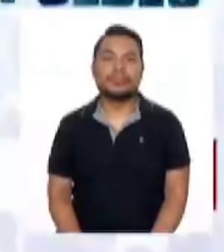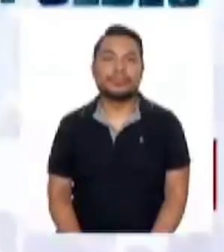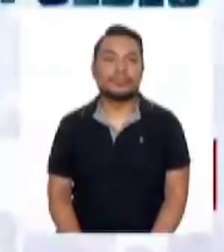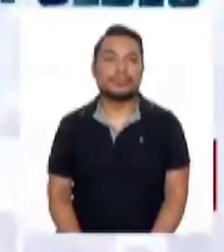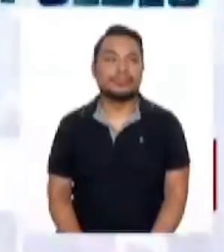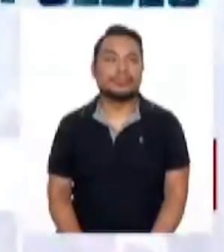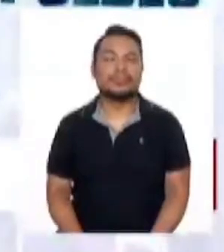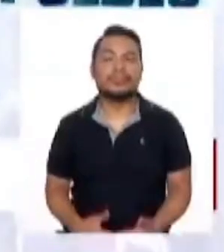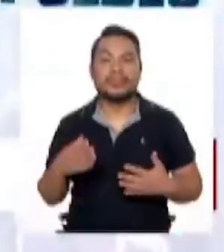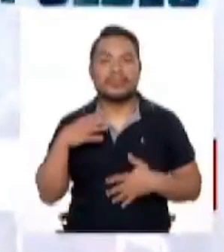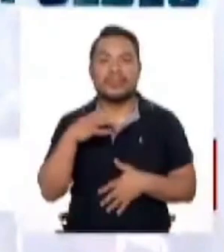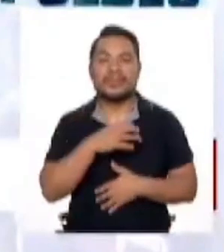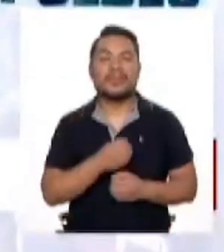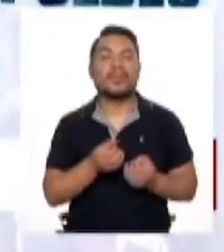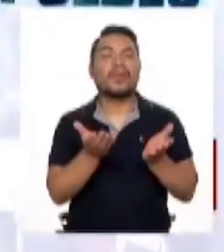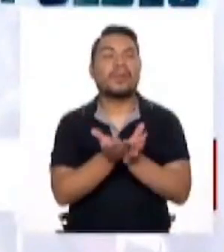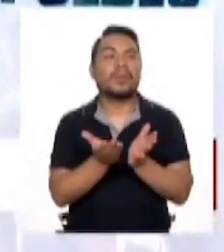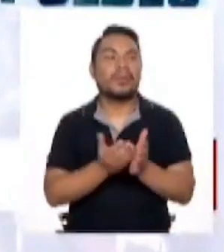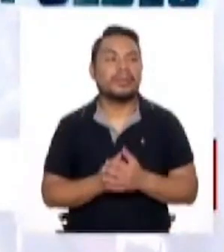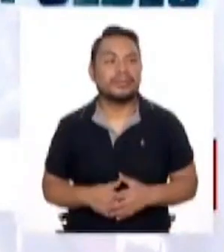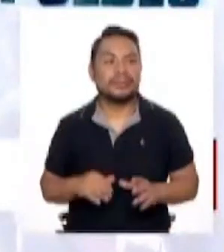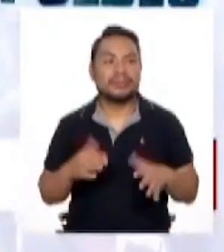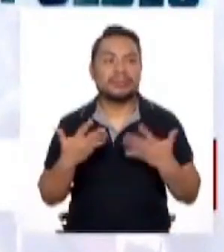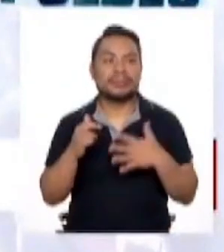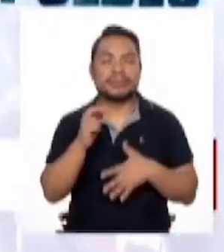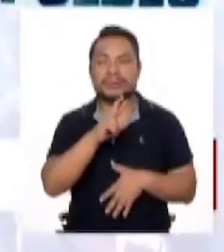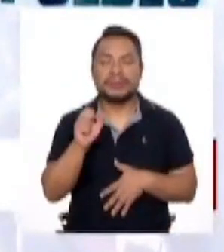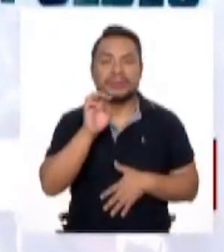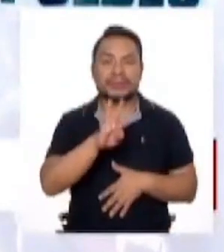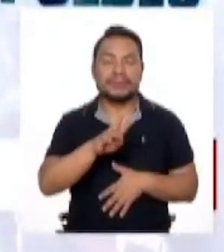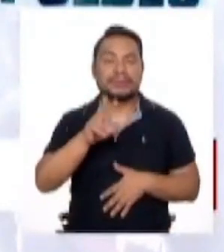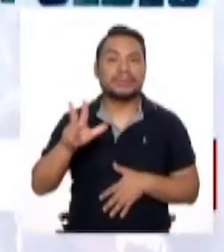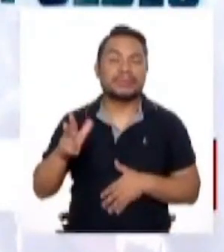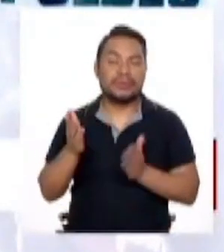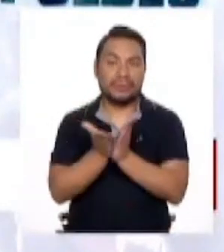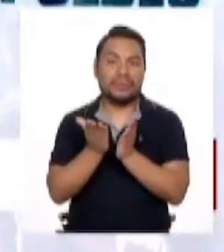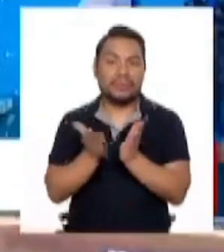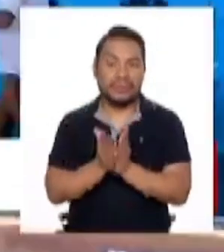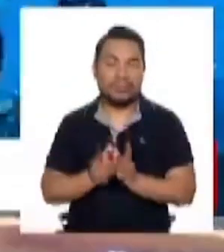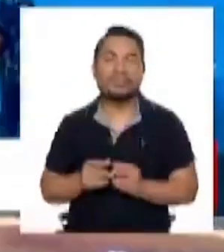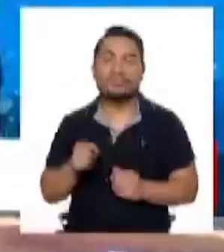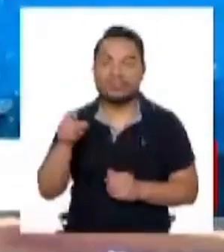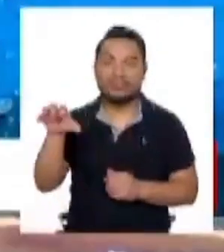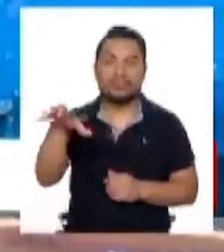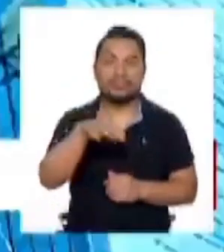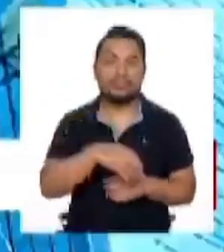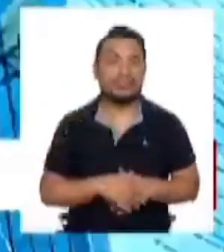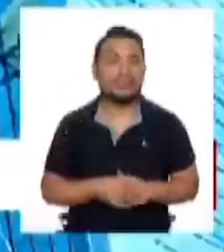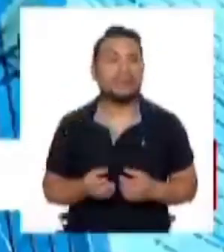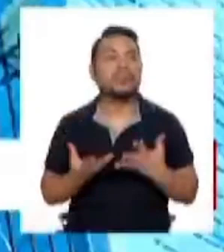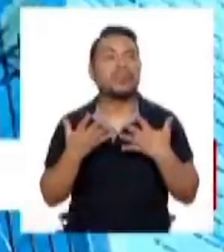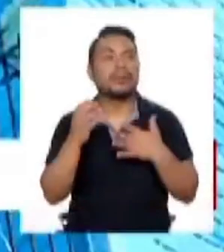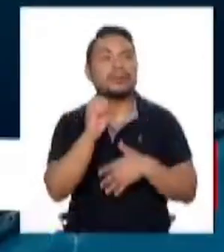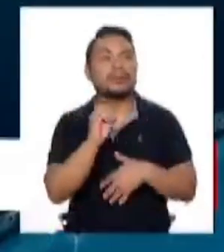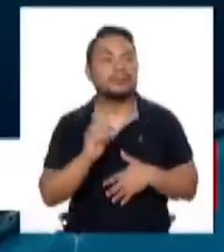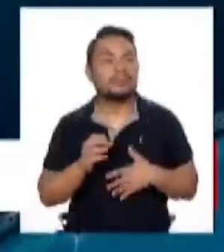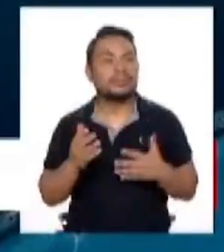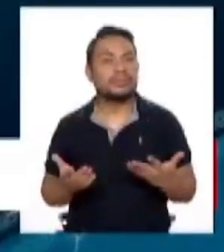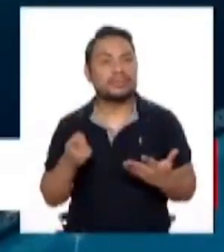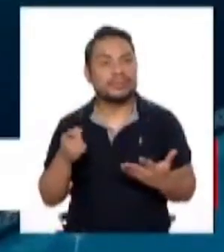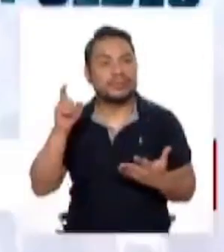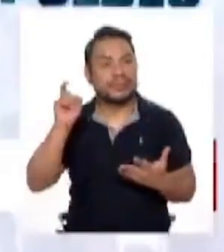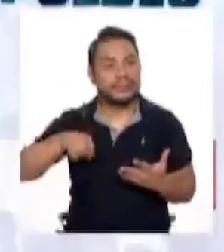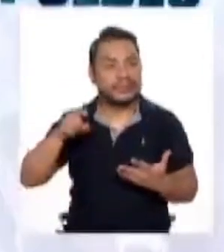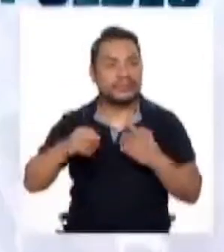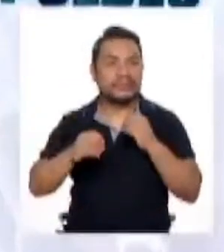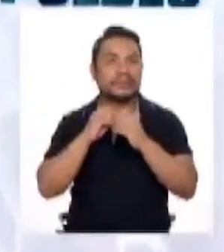¿En el Callao cuántos colegios hay? A un aproximado de 343 instituciones educativas. ¿Qué porcentaje estaría con necesidad